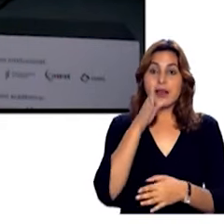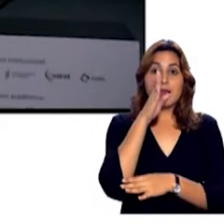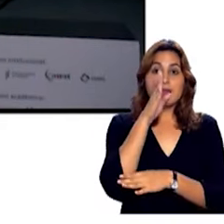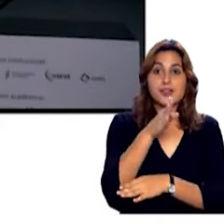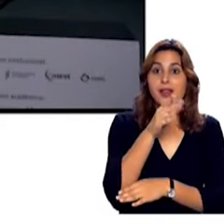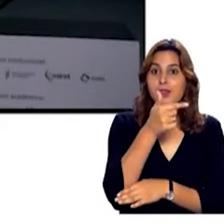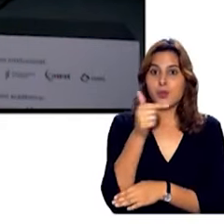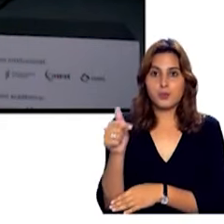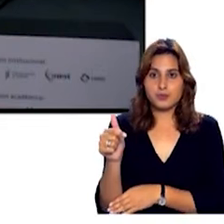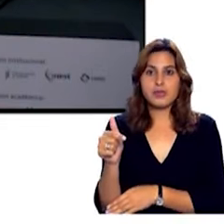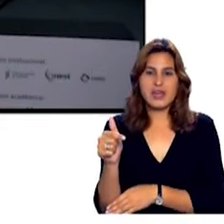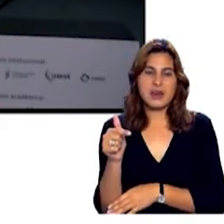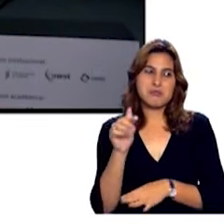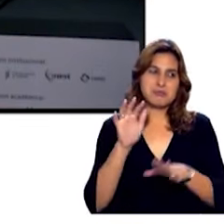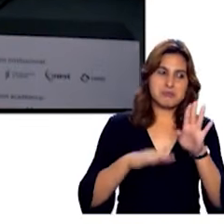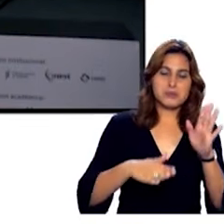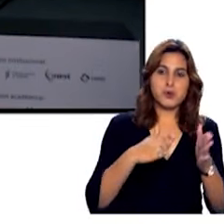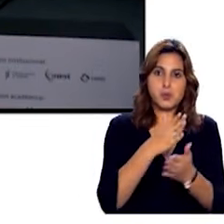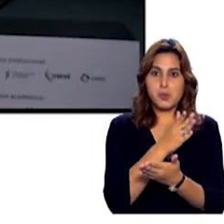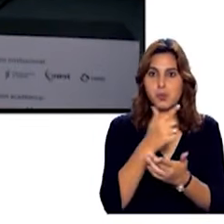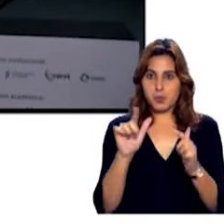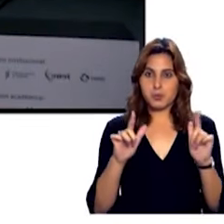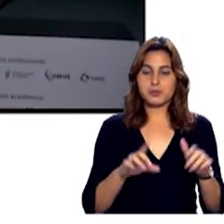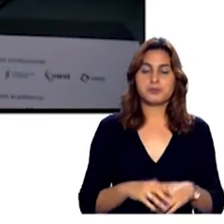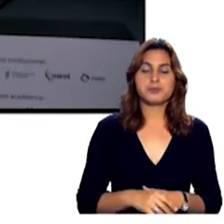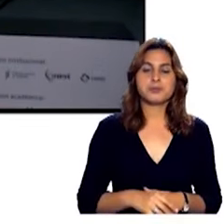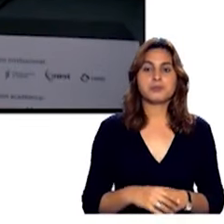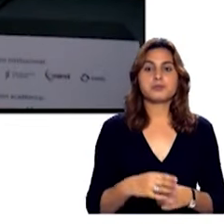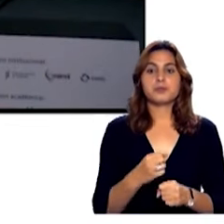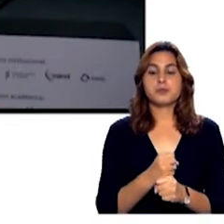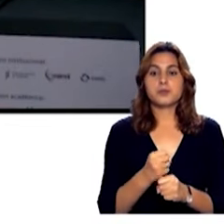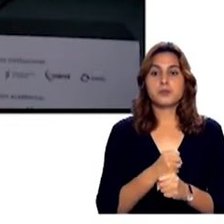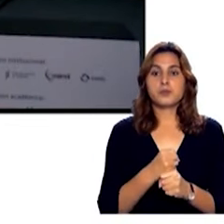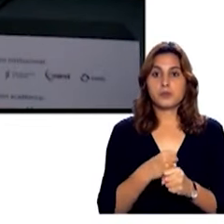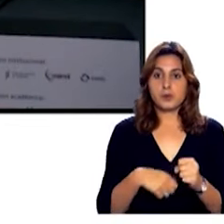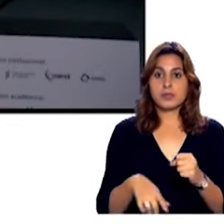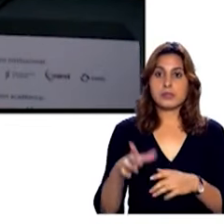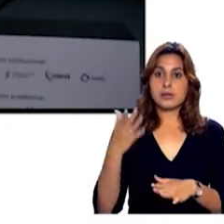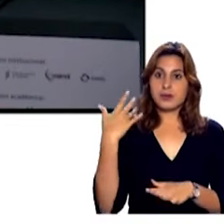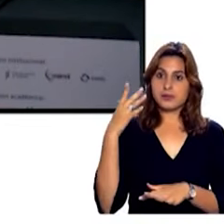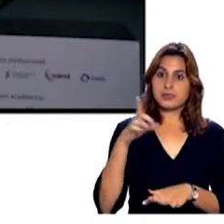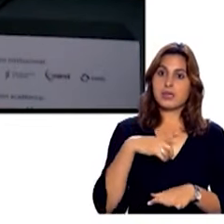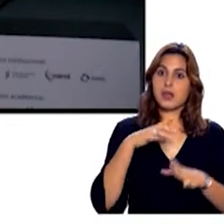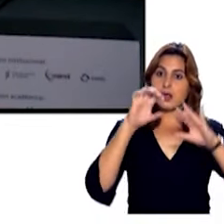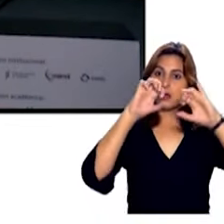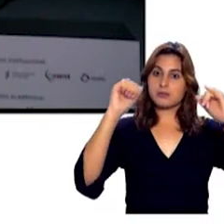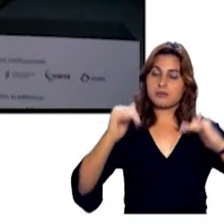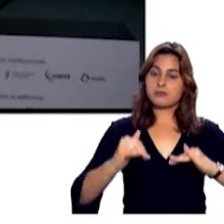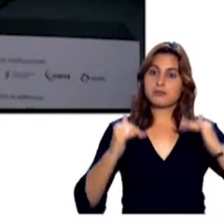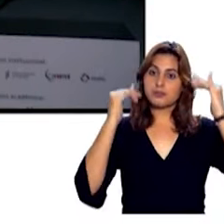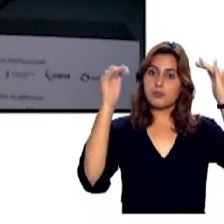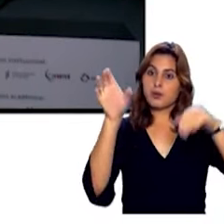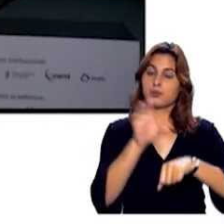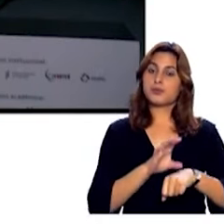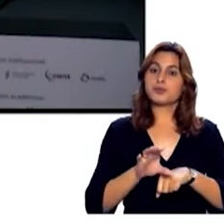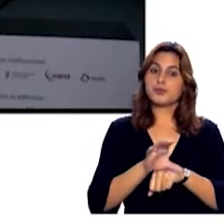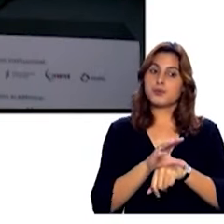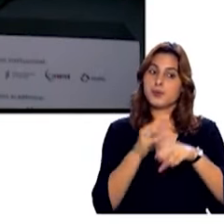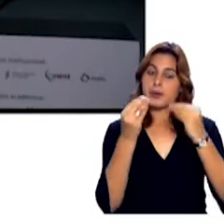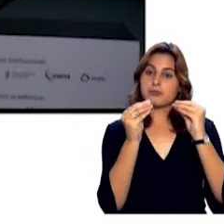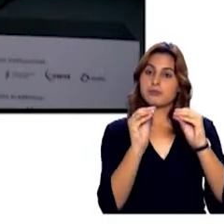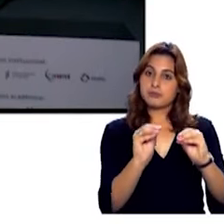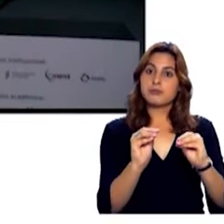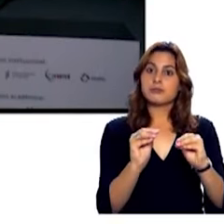jurisprudencia del tribun constitucional Cuando seala es el contenido esencial del derecho fundamental a la tutela judicial efectiva